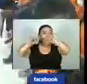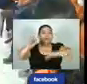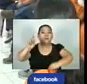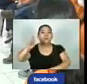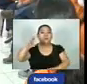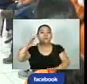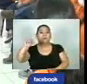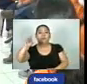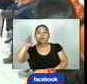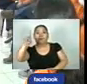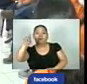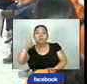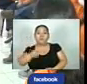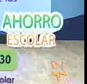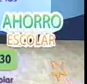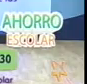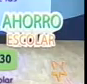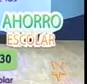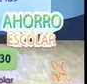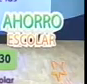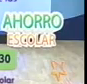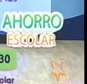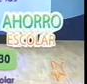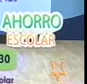Ricardo Tobar, un informe de NET.